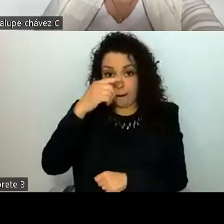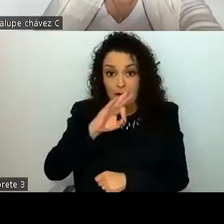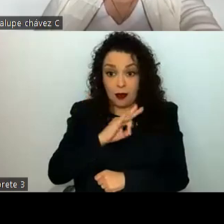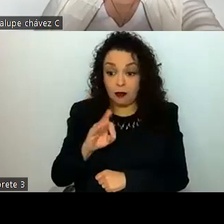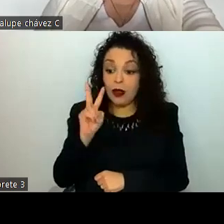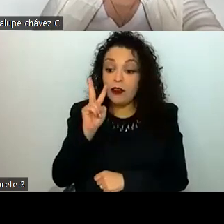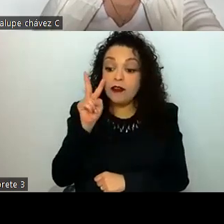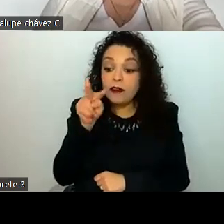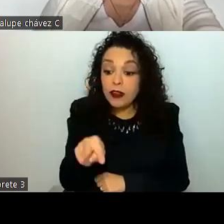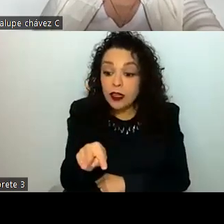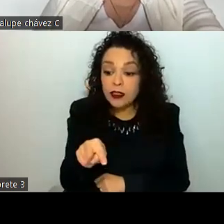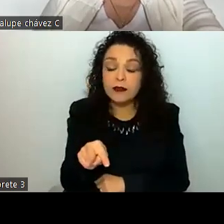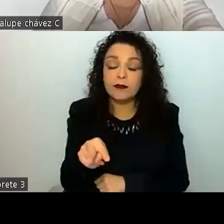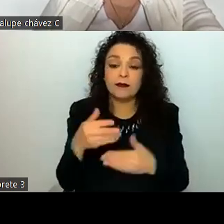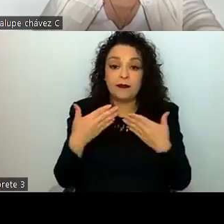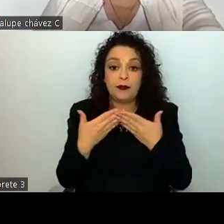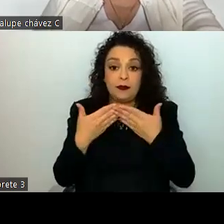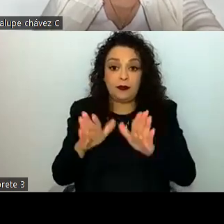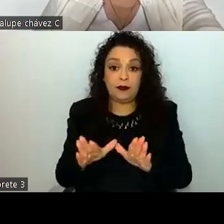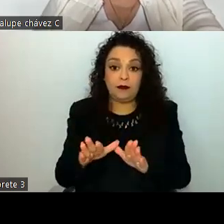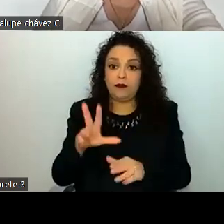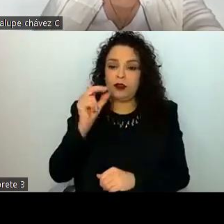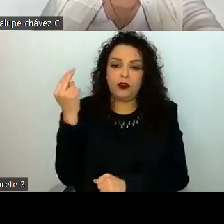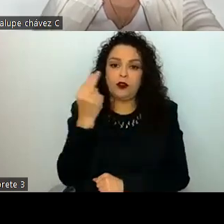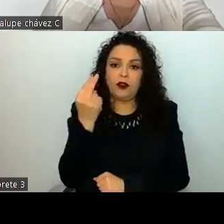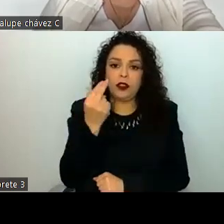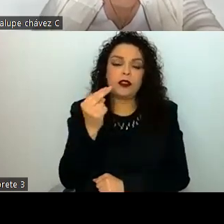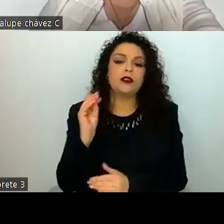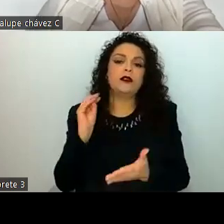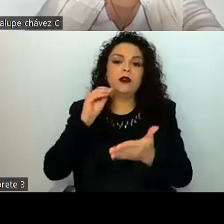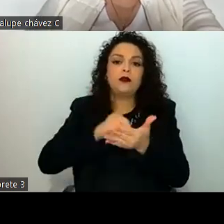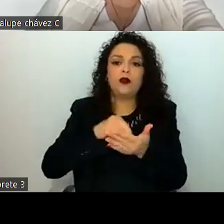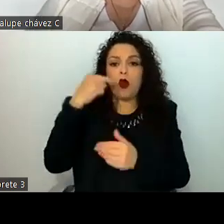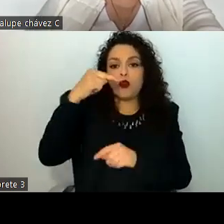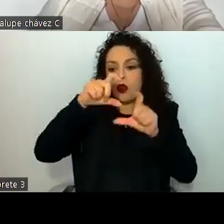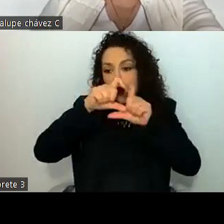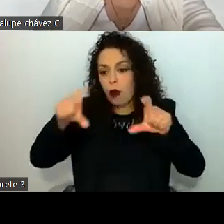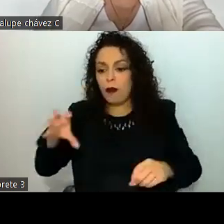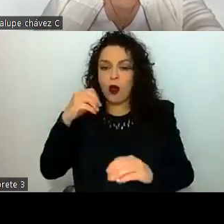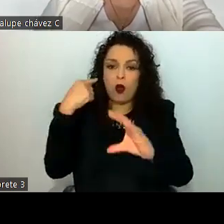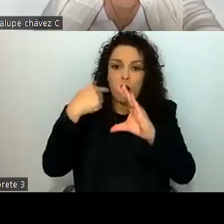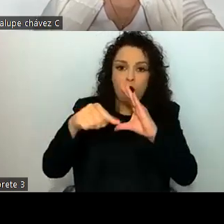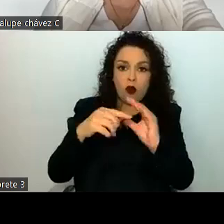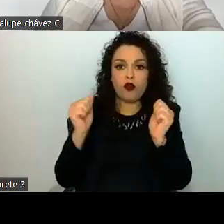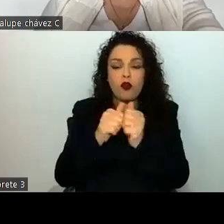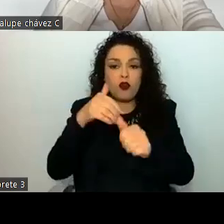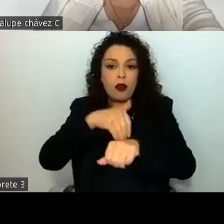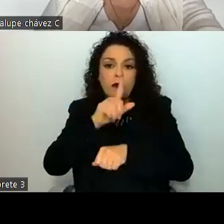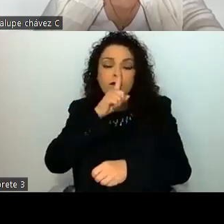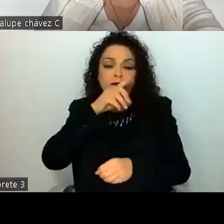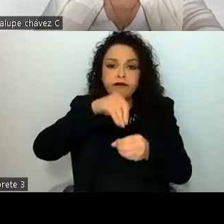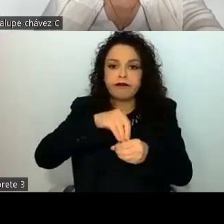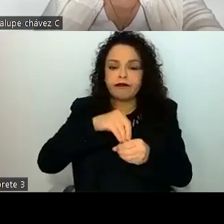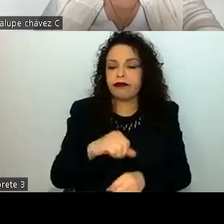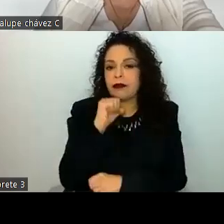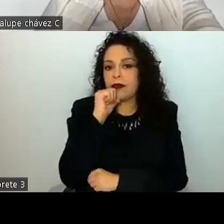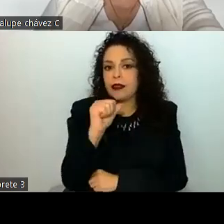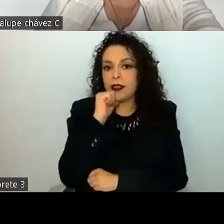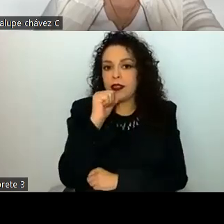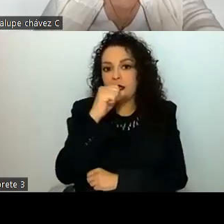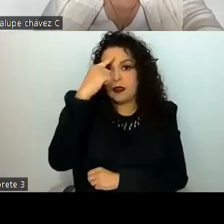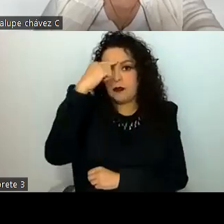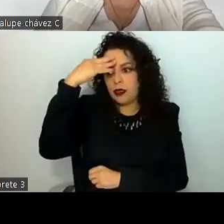usuarias no tendrán necesidad de crear un usuario y contraseña, ni deberán proporcionar ningún dato que los haga